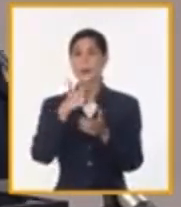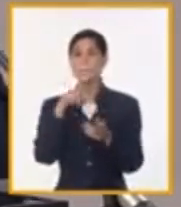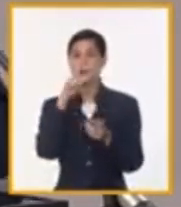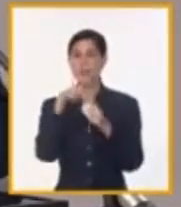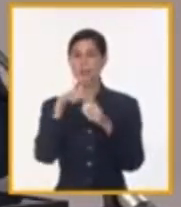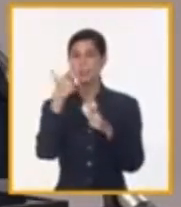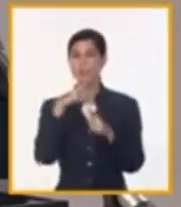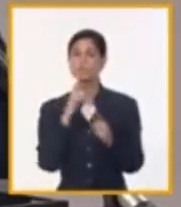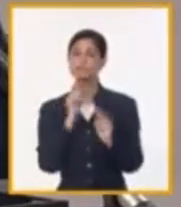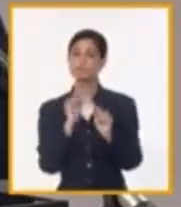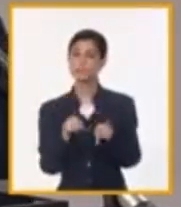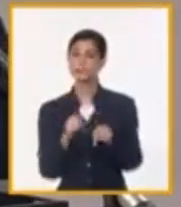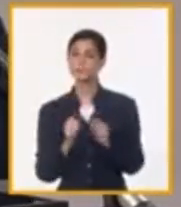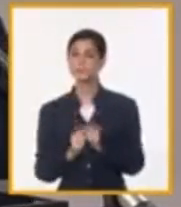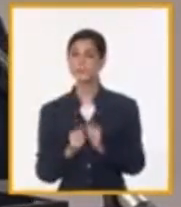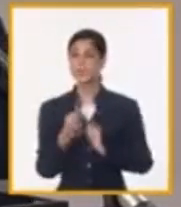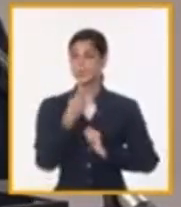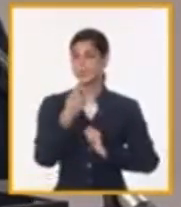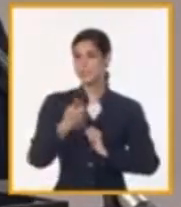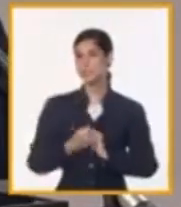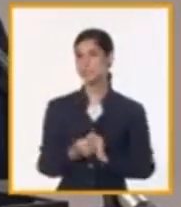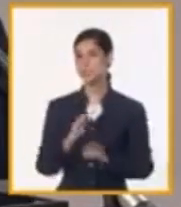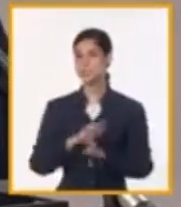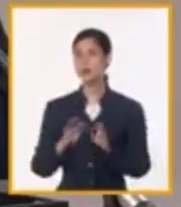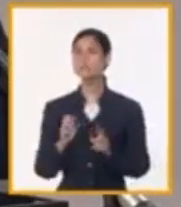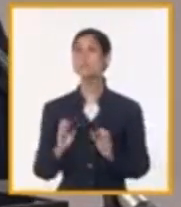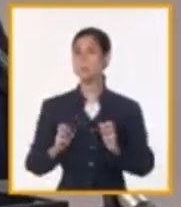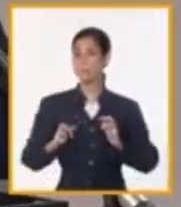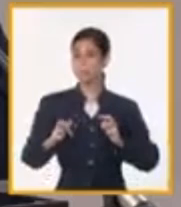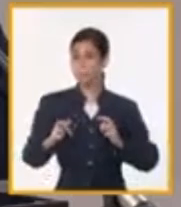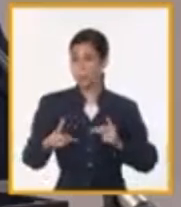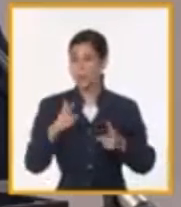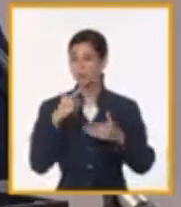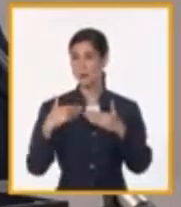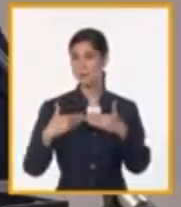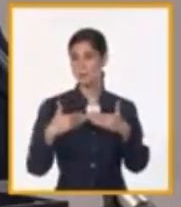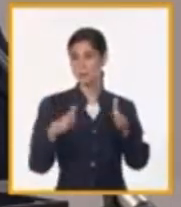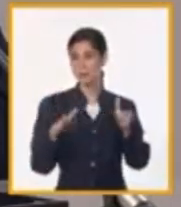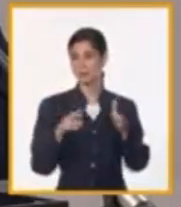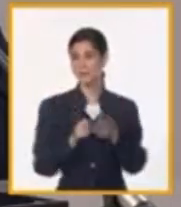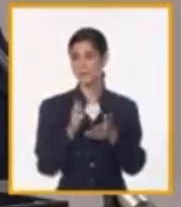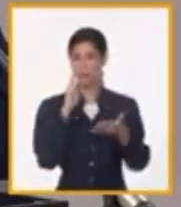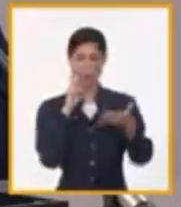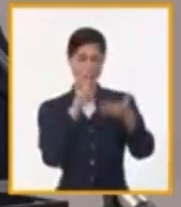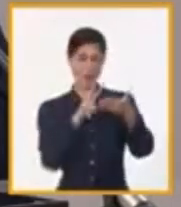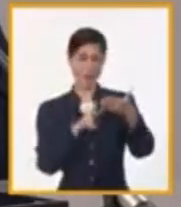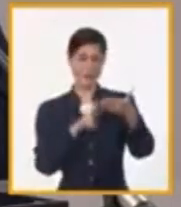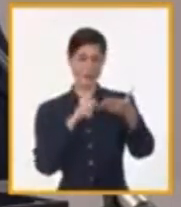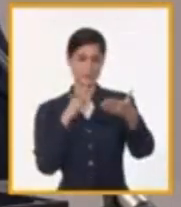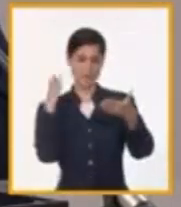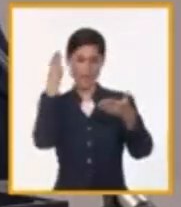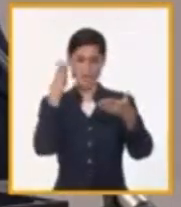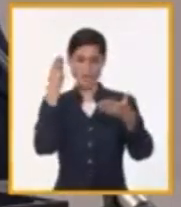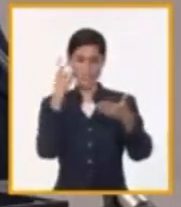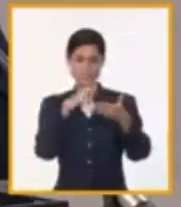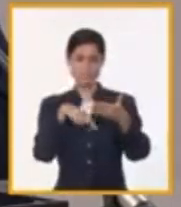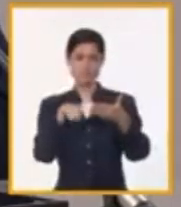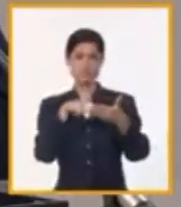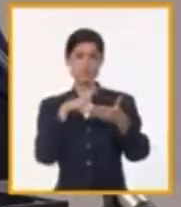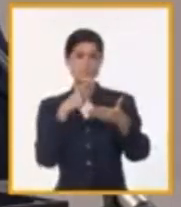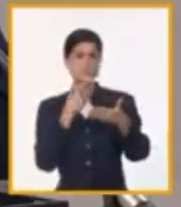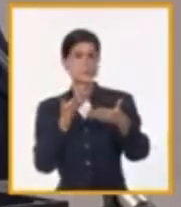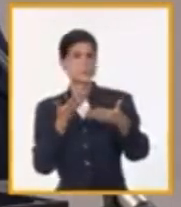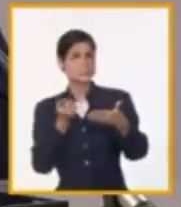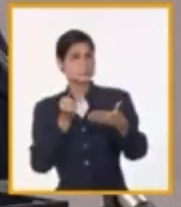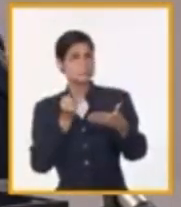Correa él dice que quiere reabrir esto pero cuando lees a lo interno hay un interés de Estados Unidos